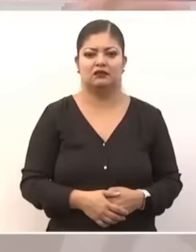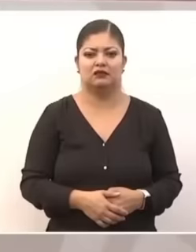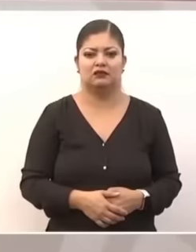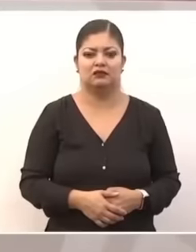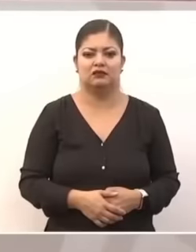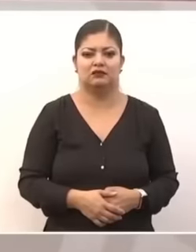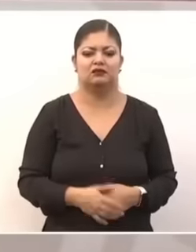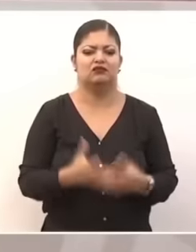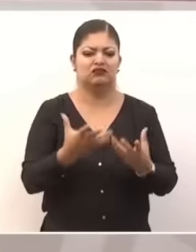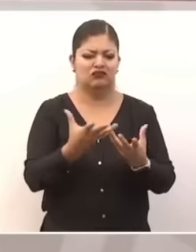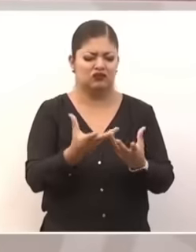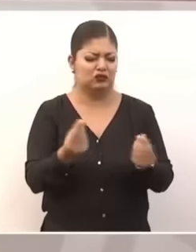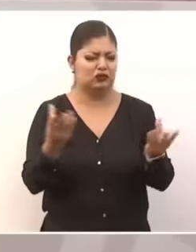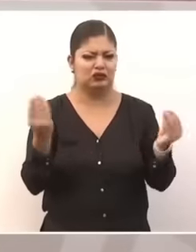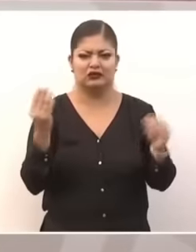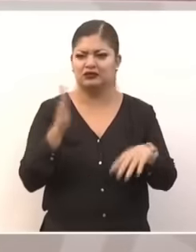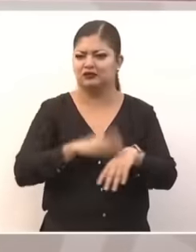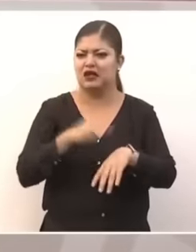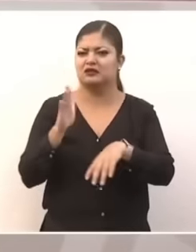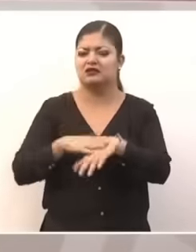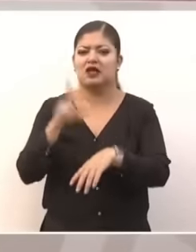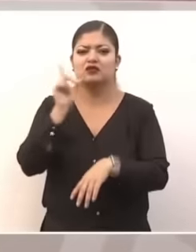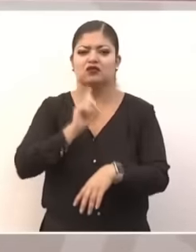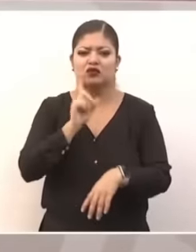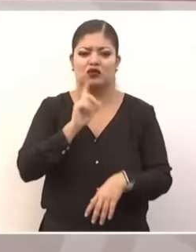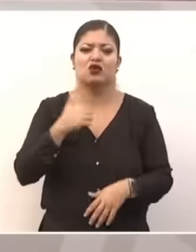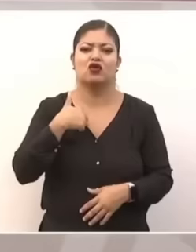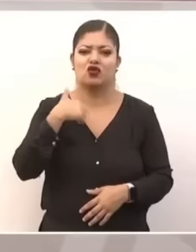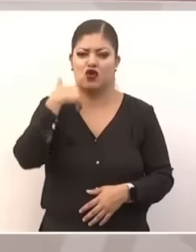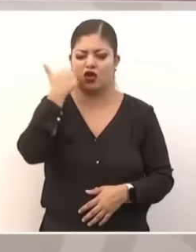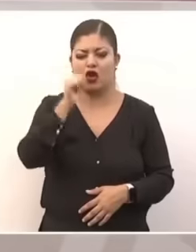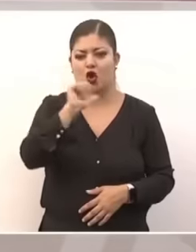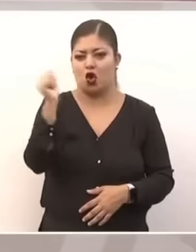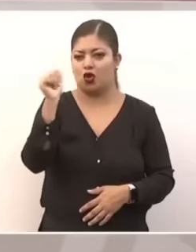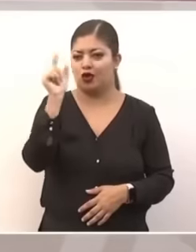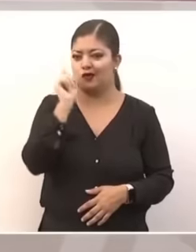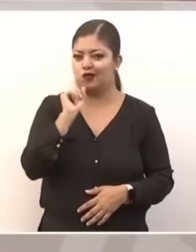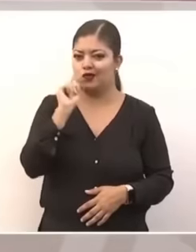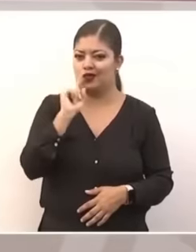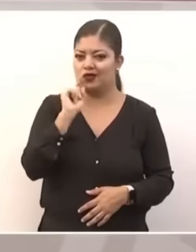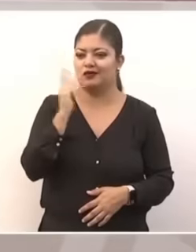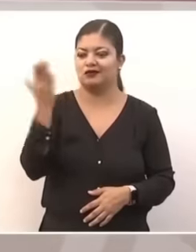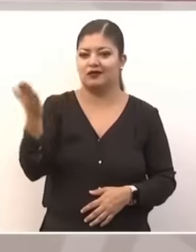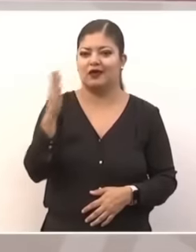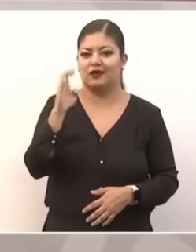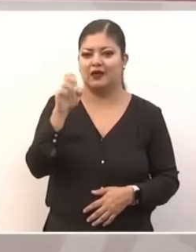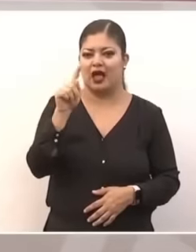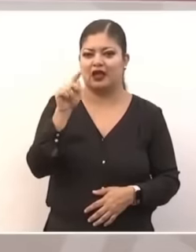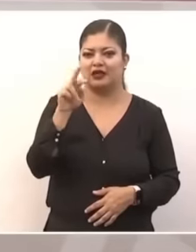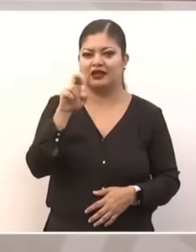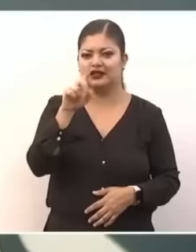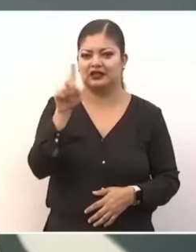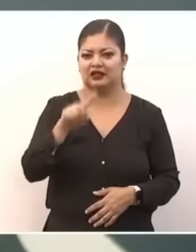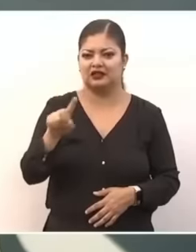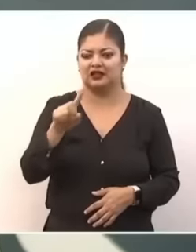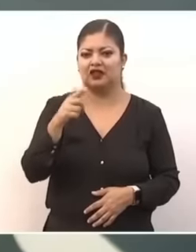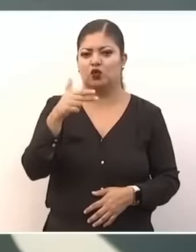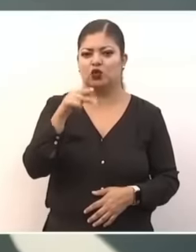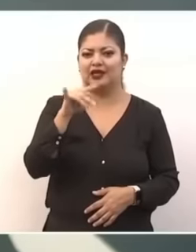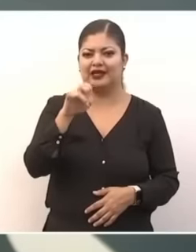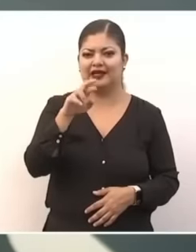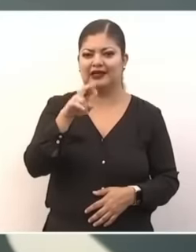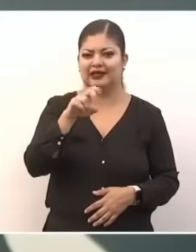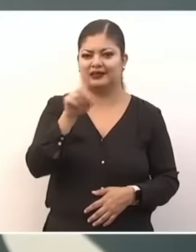Muchas otras mujeres. Y quiero nombrar a otra mujer, a Beatriz Gutiérrez Müller.